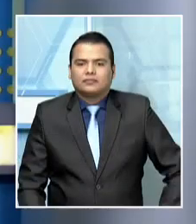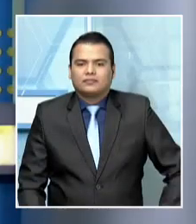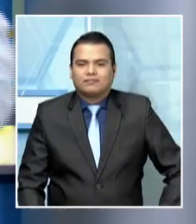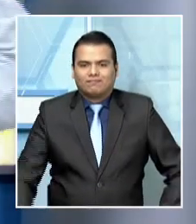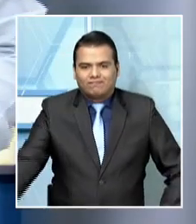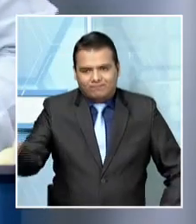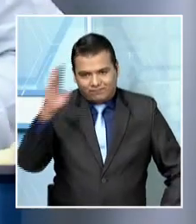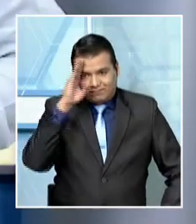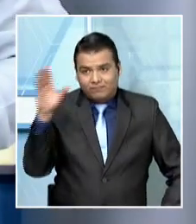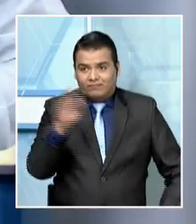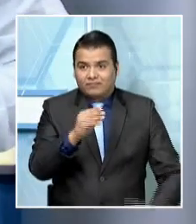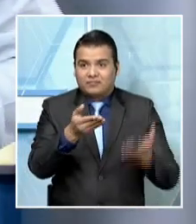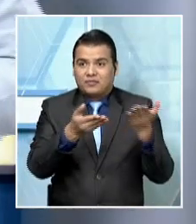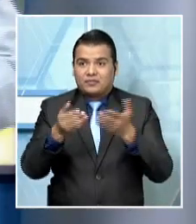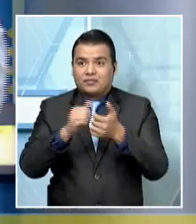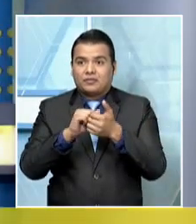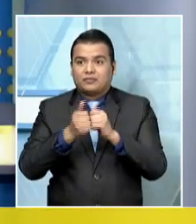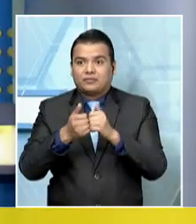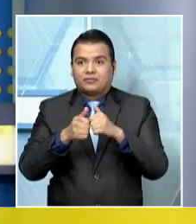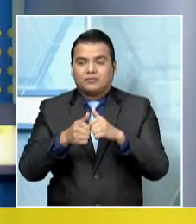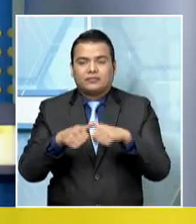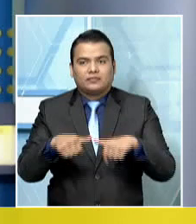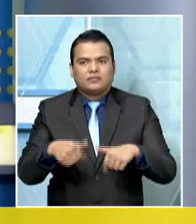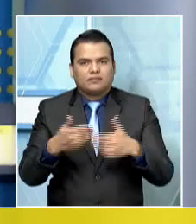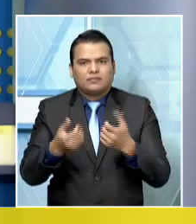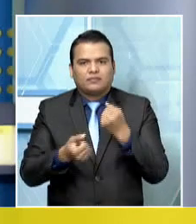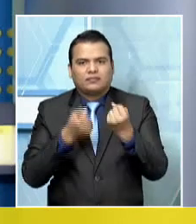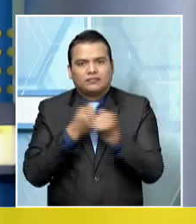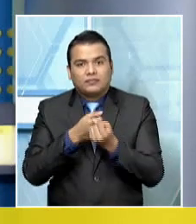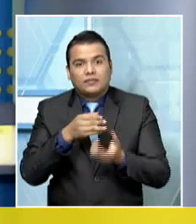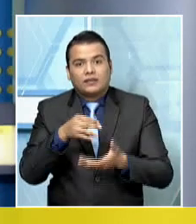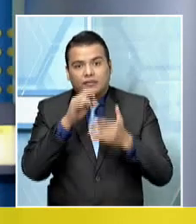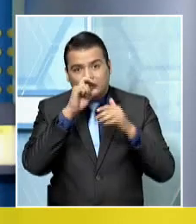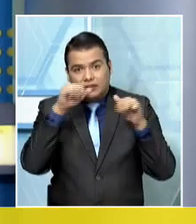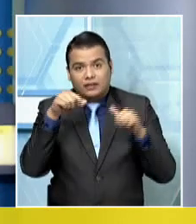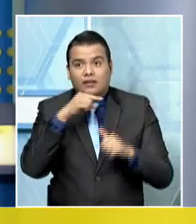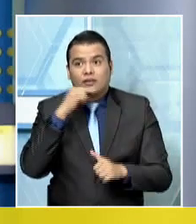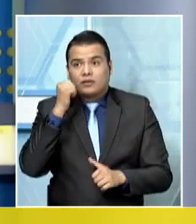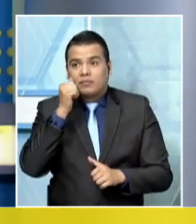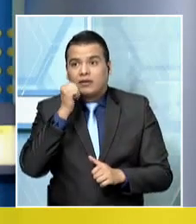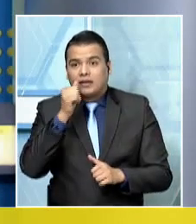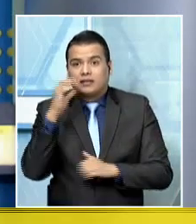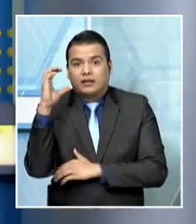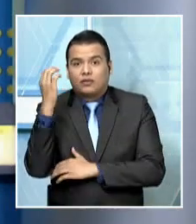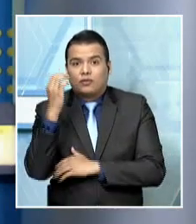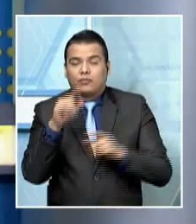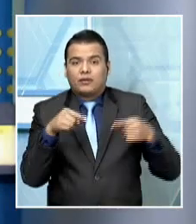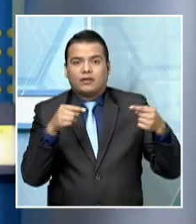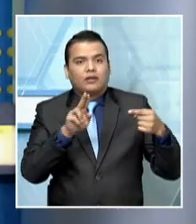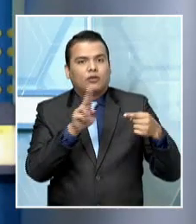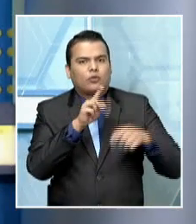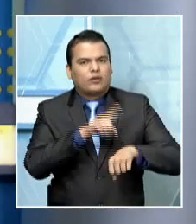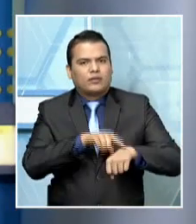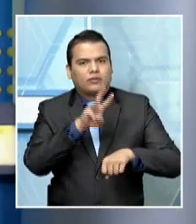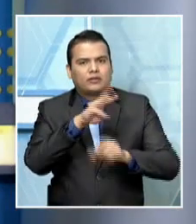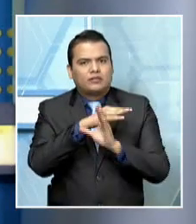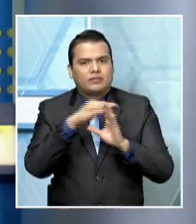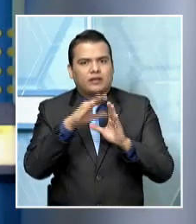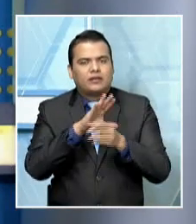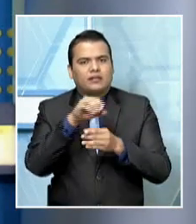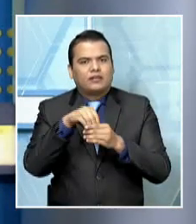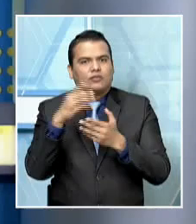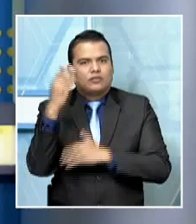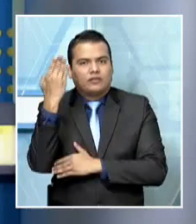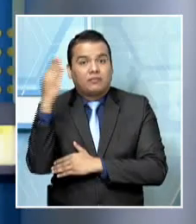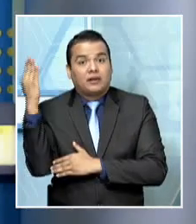hola qué tal con el patrocinio de café aquí en la 'roja' presentamos los deportes de 90 minutos todo listo mañana 3 100 30 colombia frente a uruguay en barranquilla el equipo